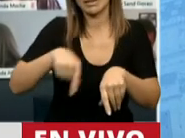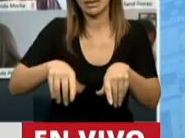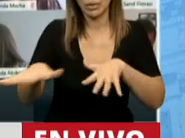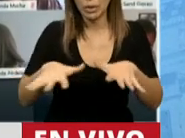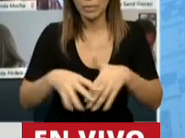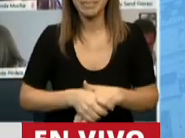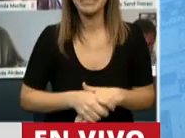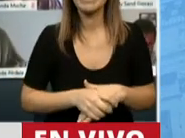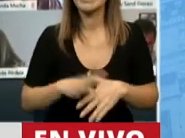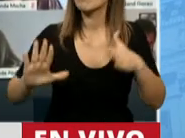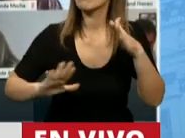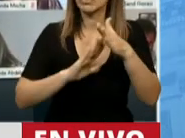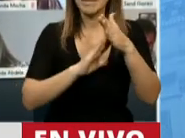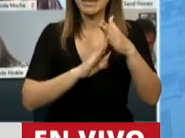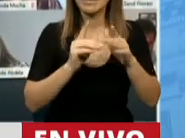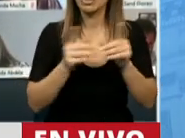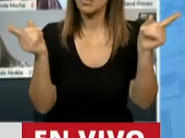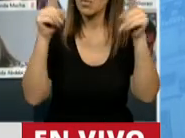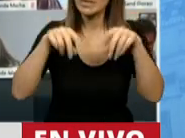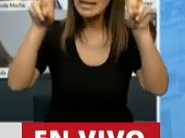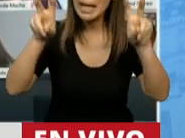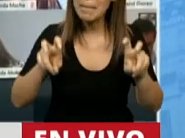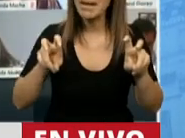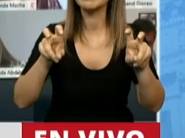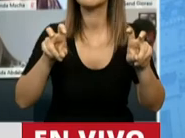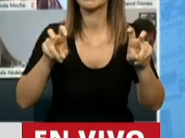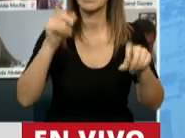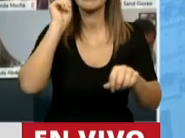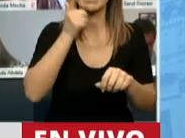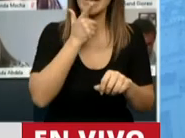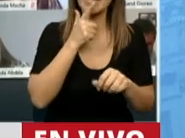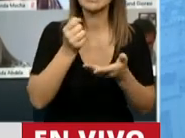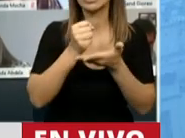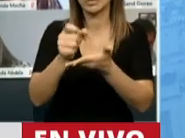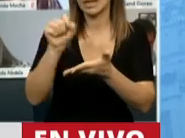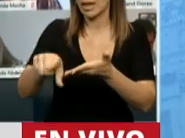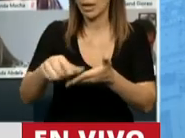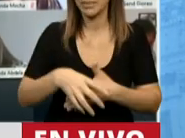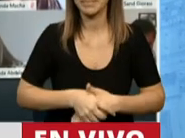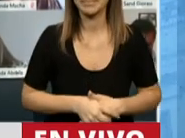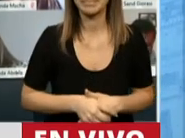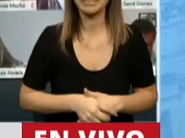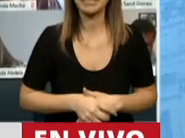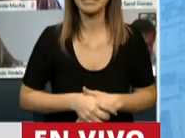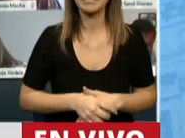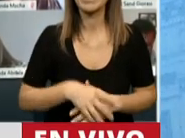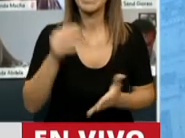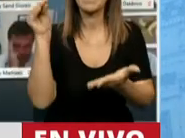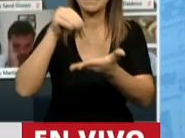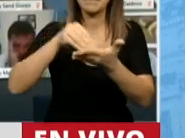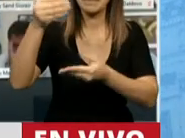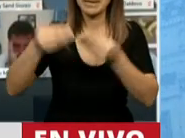Y fundamentalmente vuelvo al tema del gas y del subsidio al gas. En el